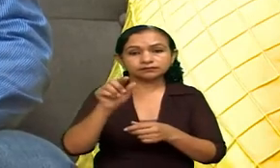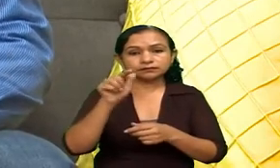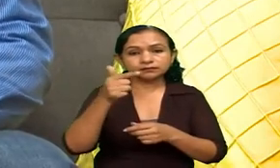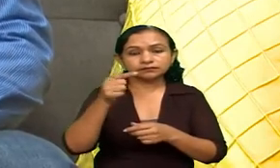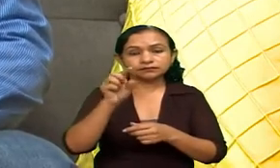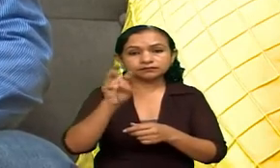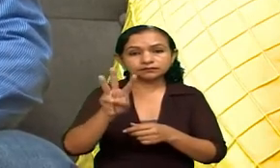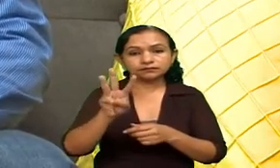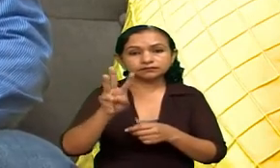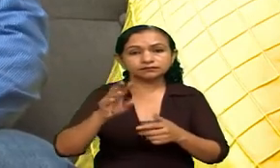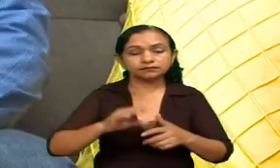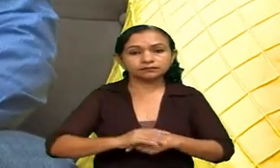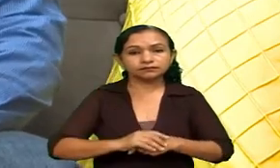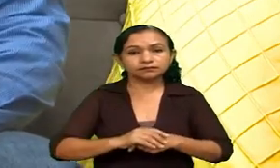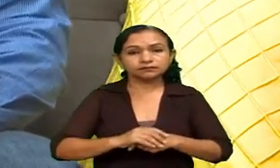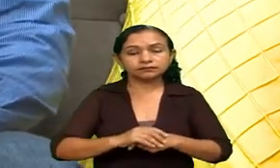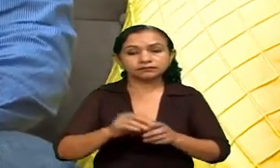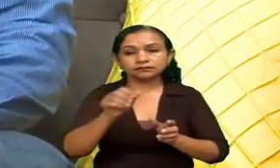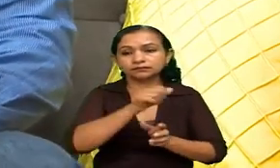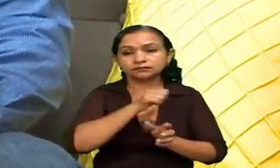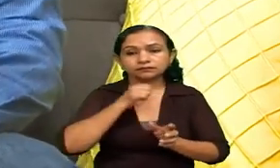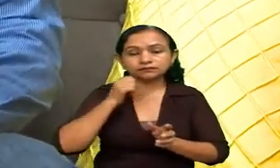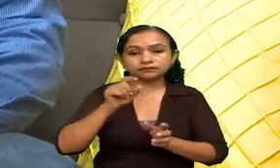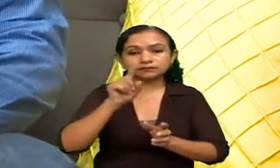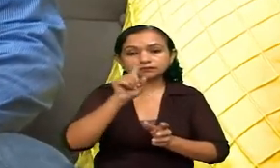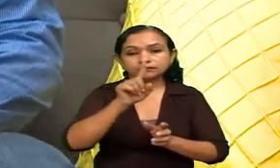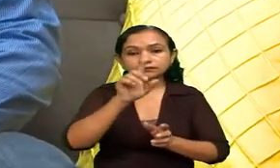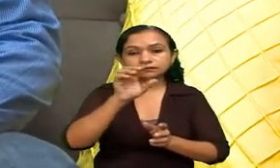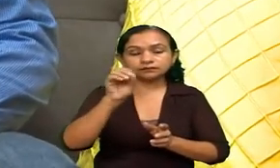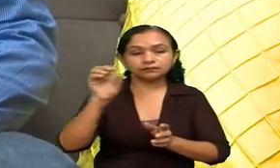96.73, estamos hablando de examen de 100,